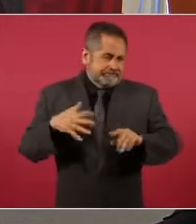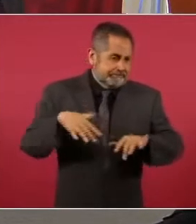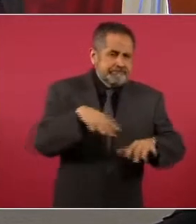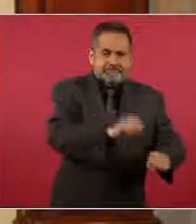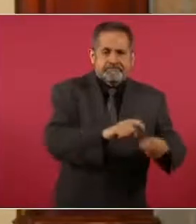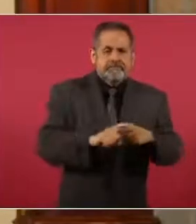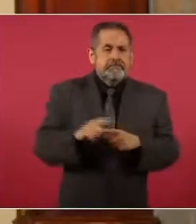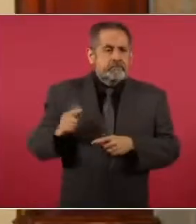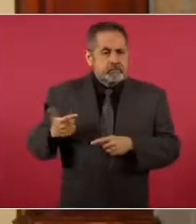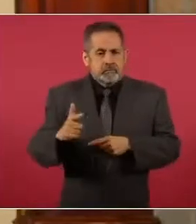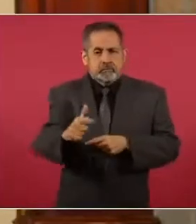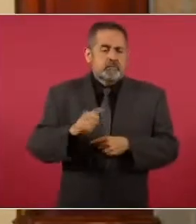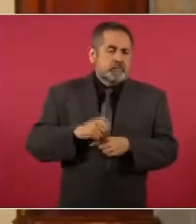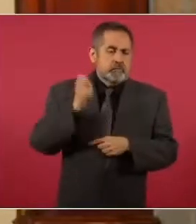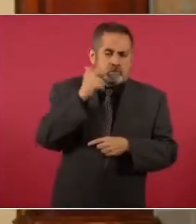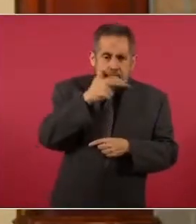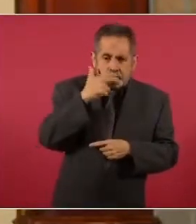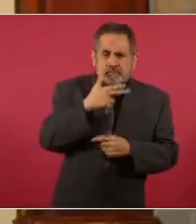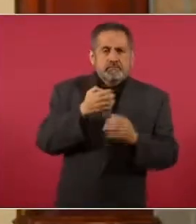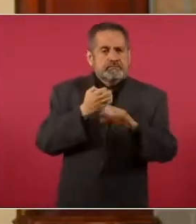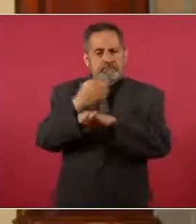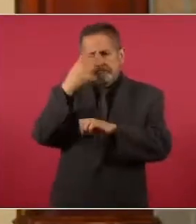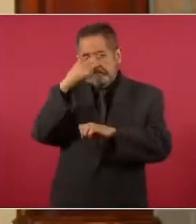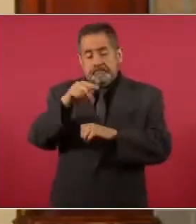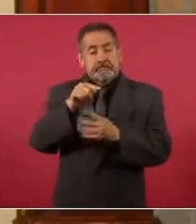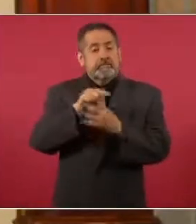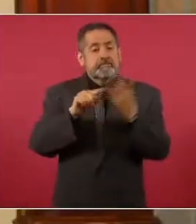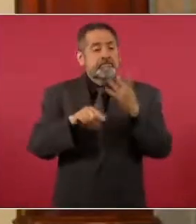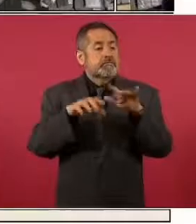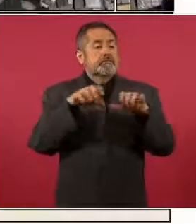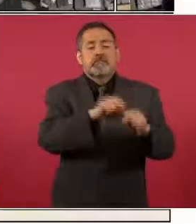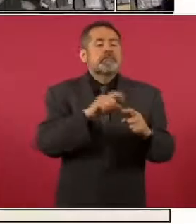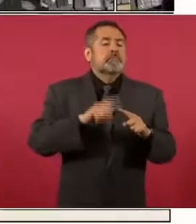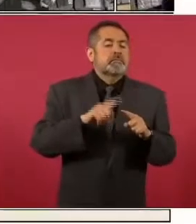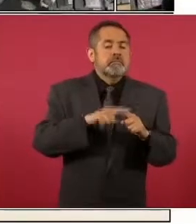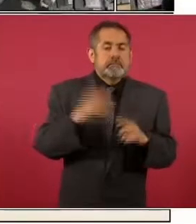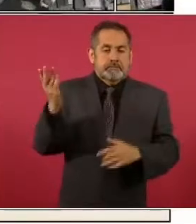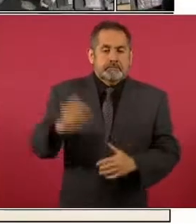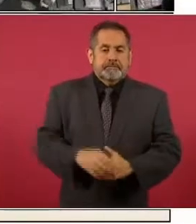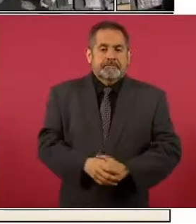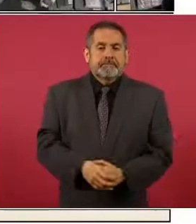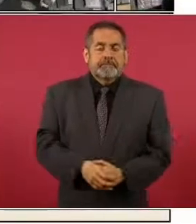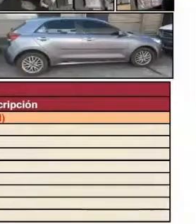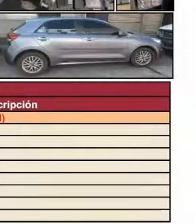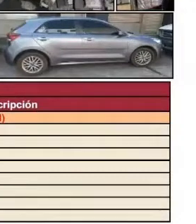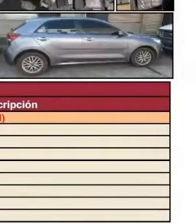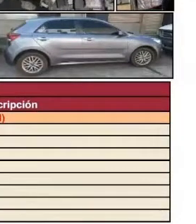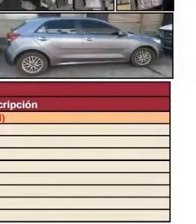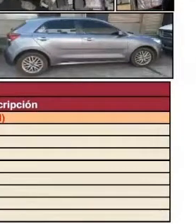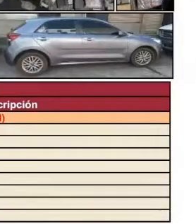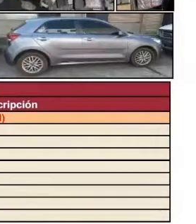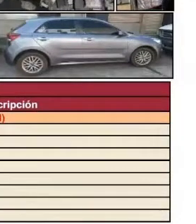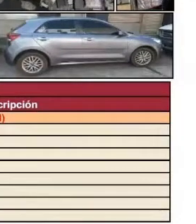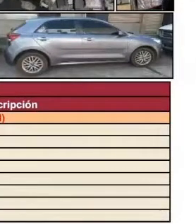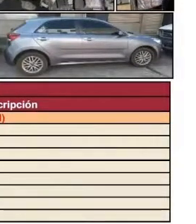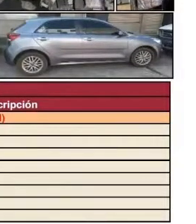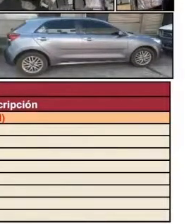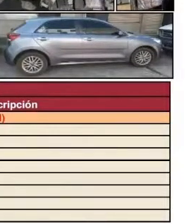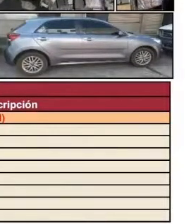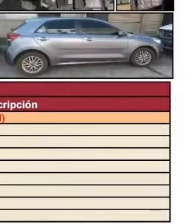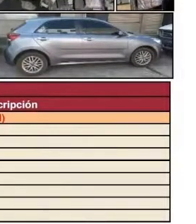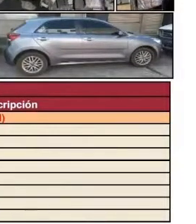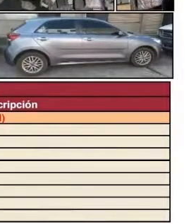Guanajuato, Chihuahua y Estado de México, donde se detuvo, entre otros, a Sergio Gerardo N., quien es considerado uno de los